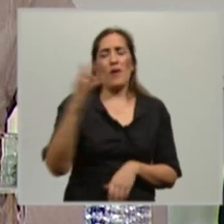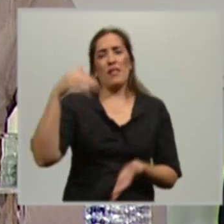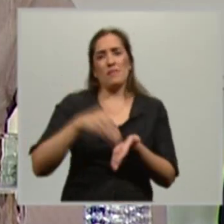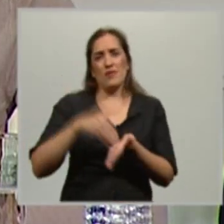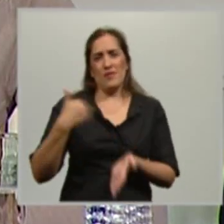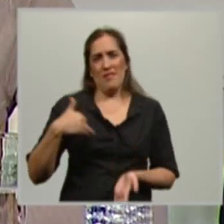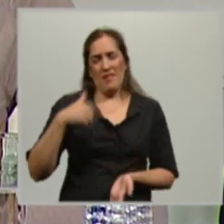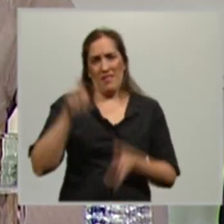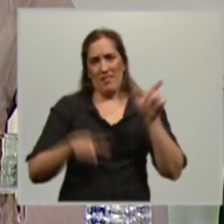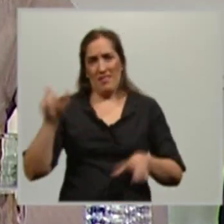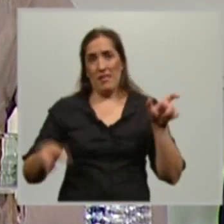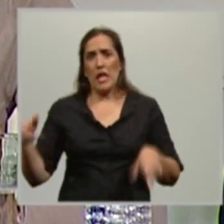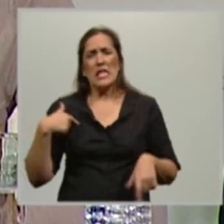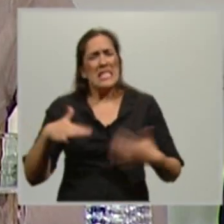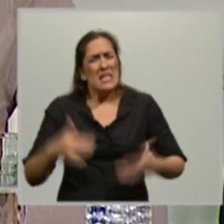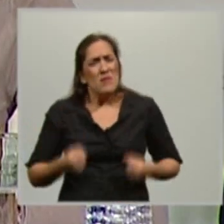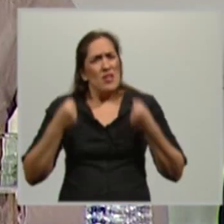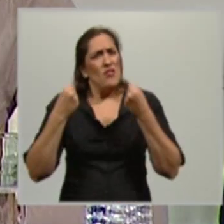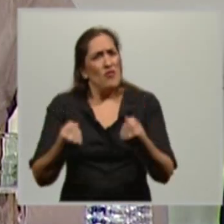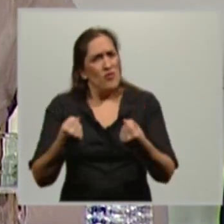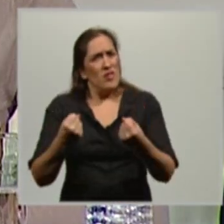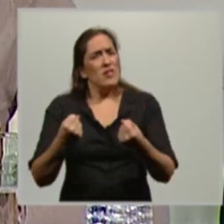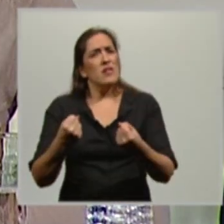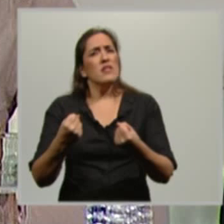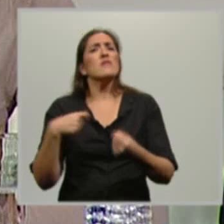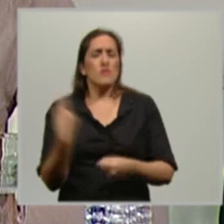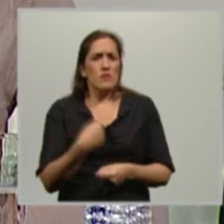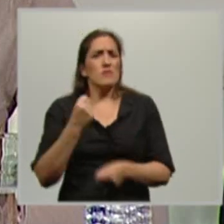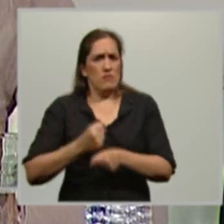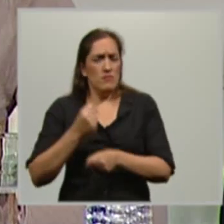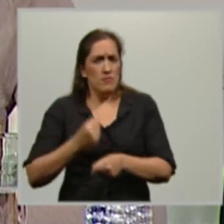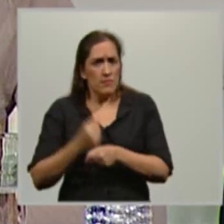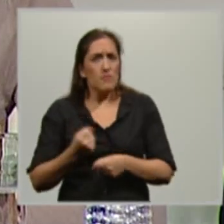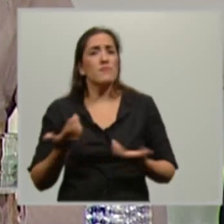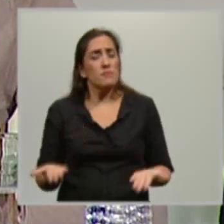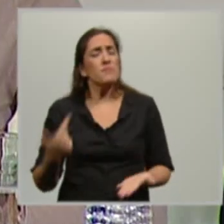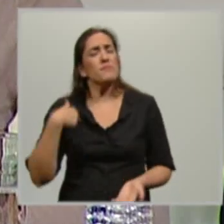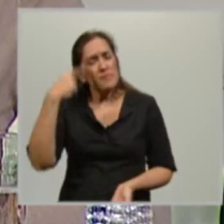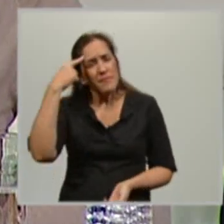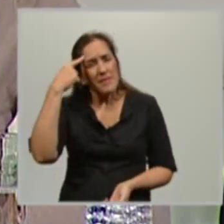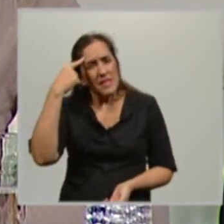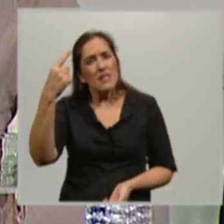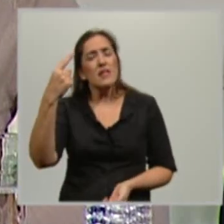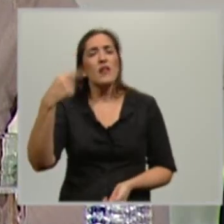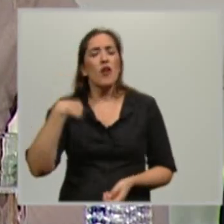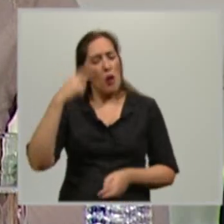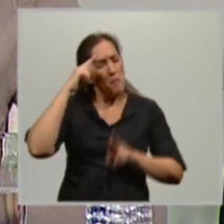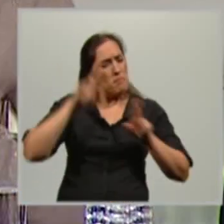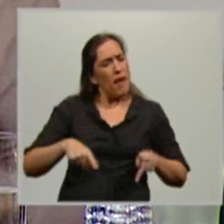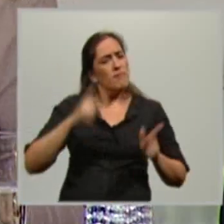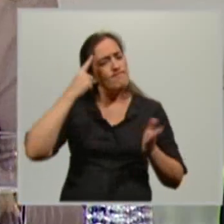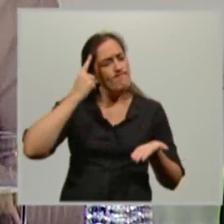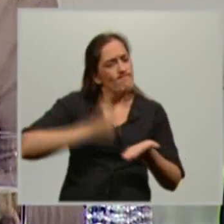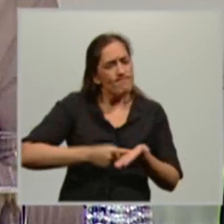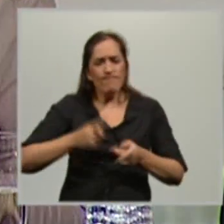Y realmente es muy grande el esfuerzo que estamos haciendo. Entonces creo que las medidas que estamos adoptando,